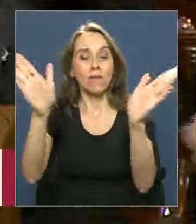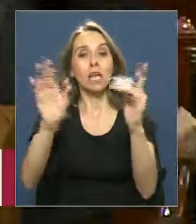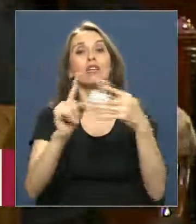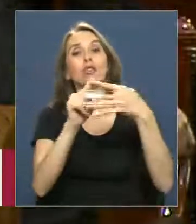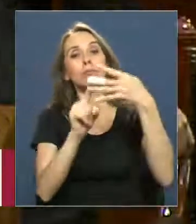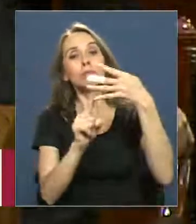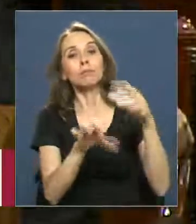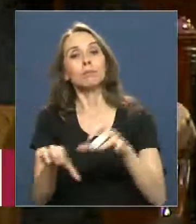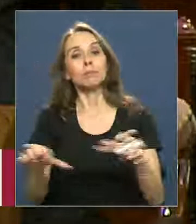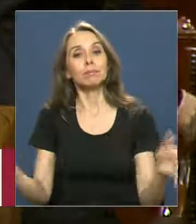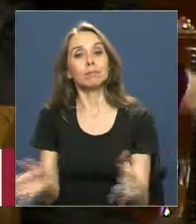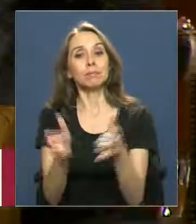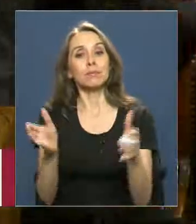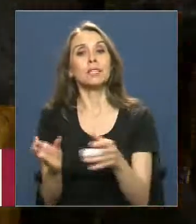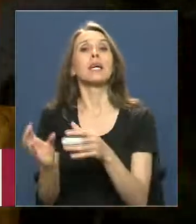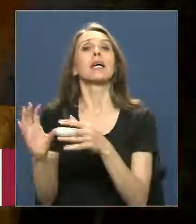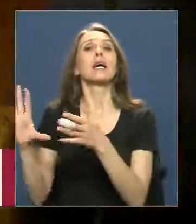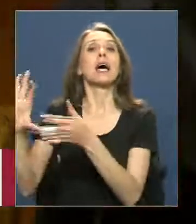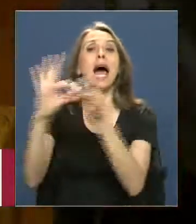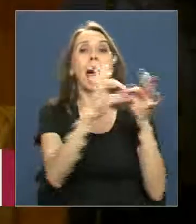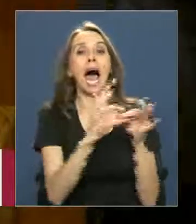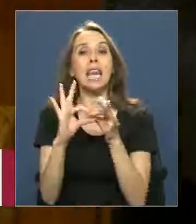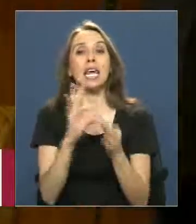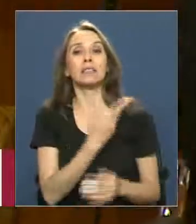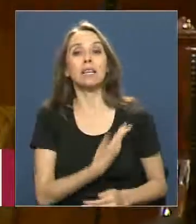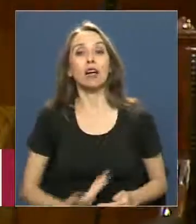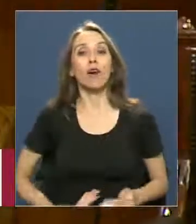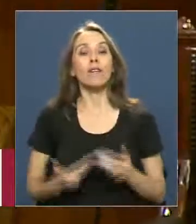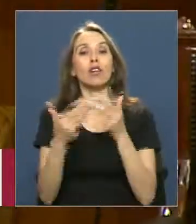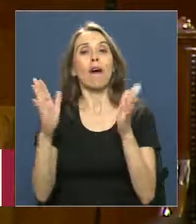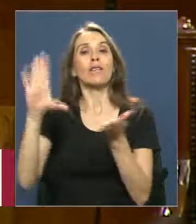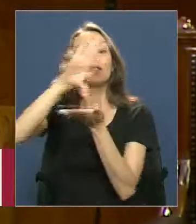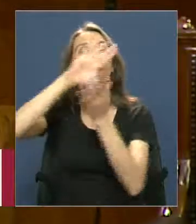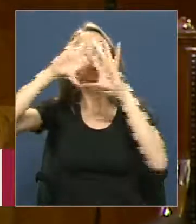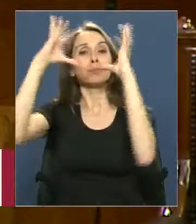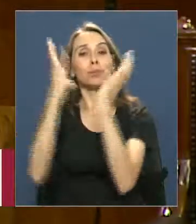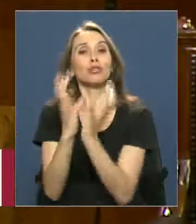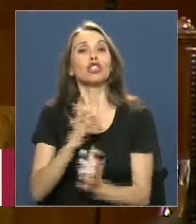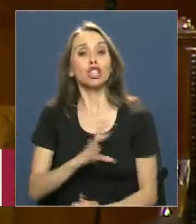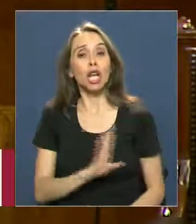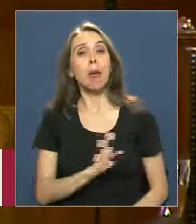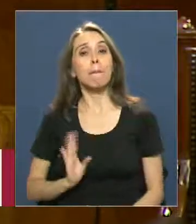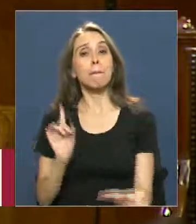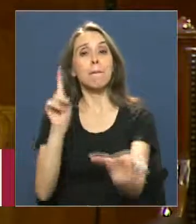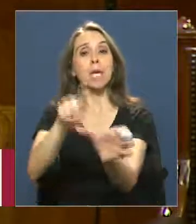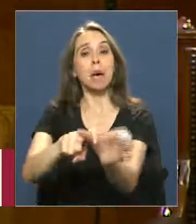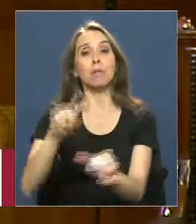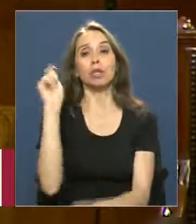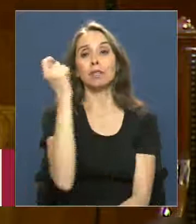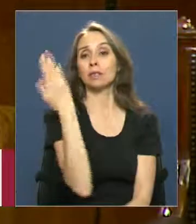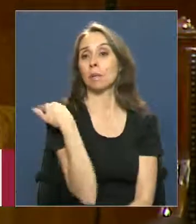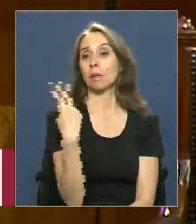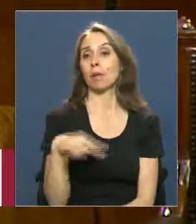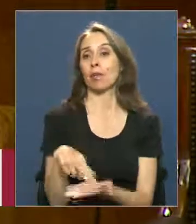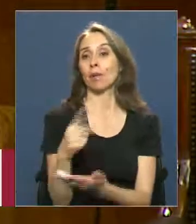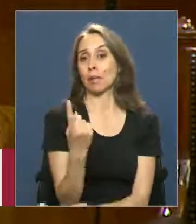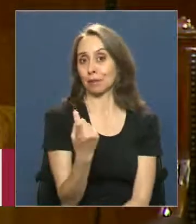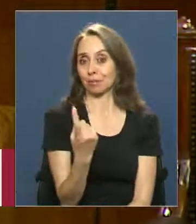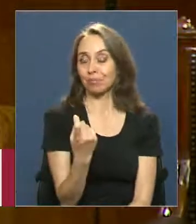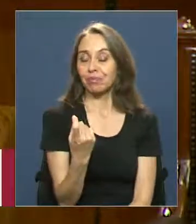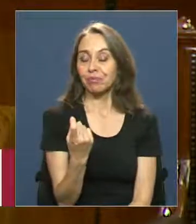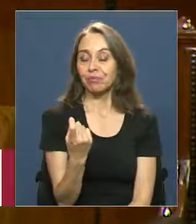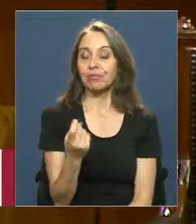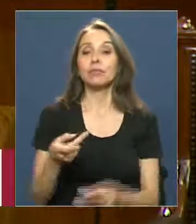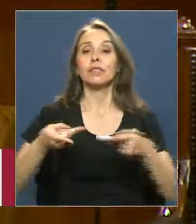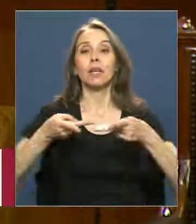las actividades promovidas por la Alianza de Gobierno Abierto, de la cual es parte nuestro país desde septiembre de 2011, como son